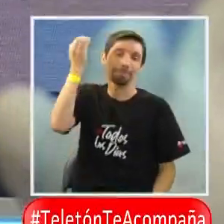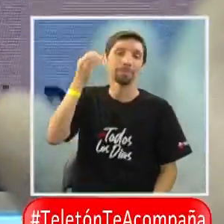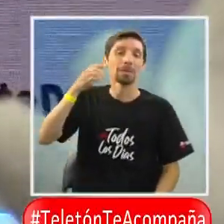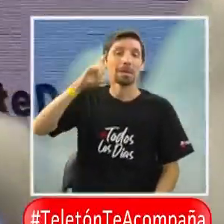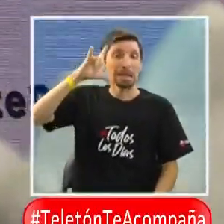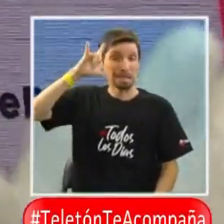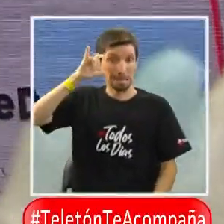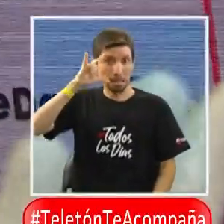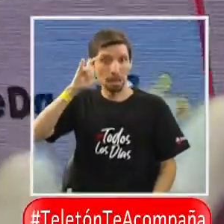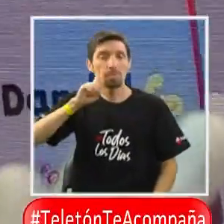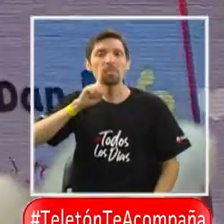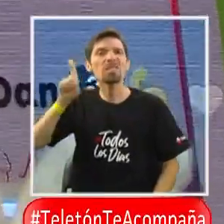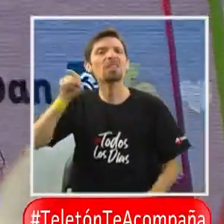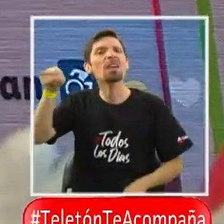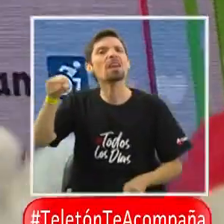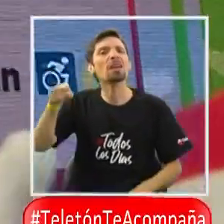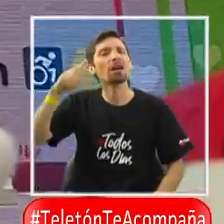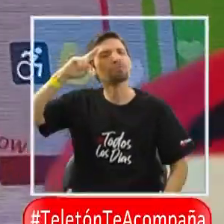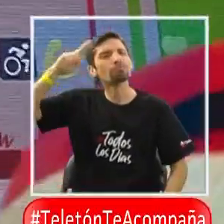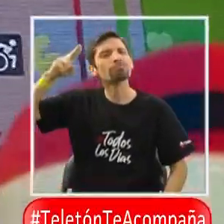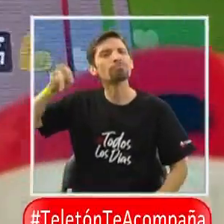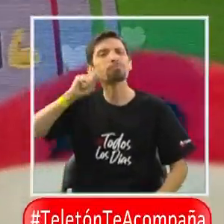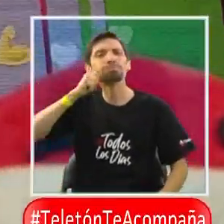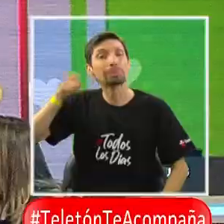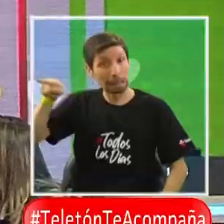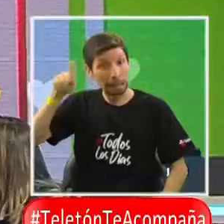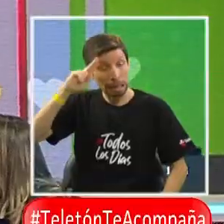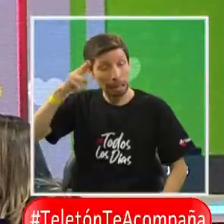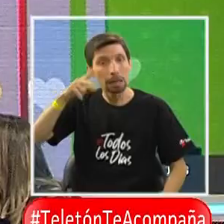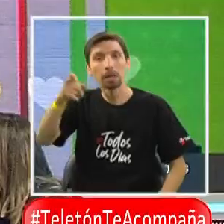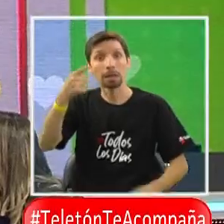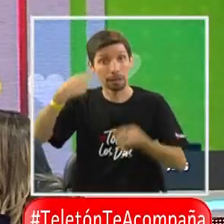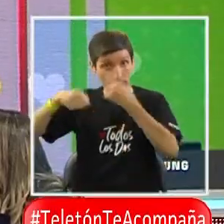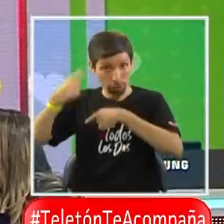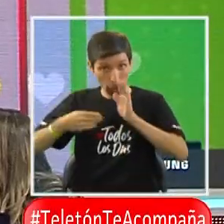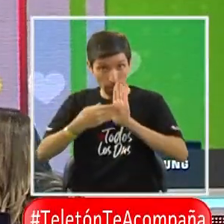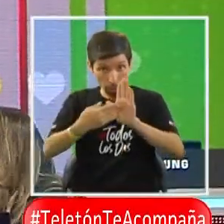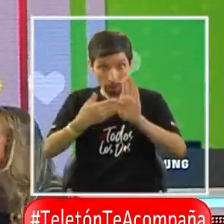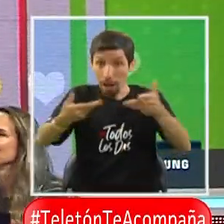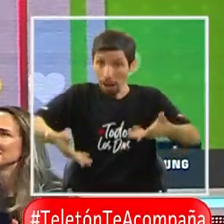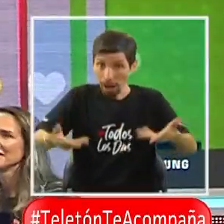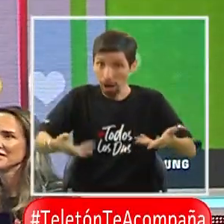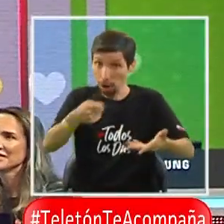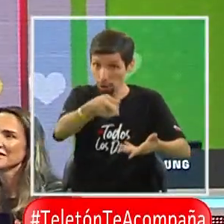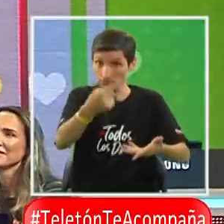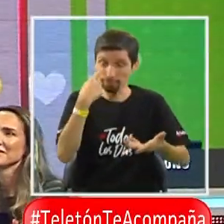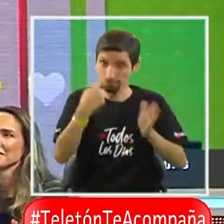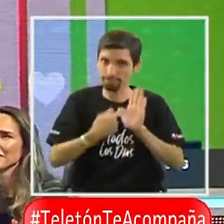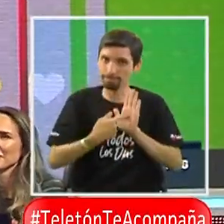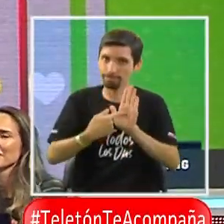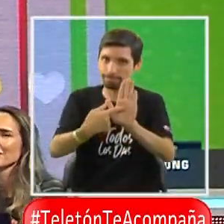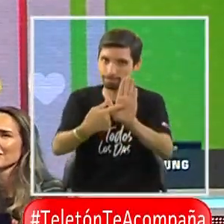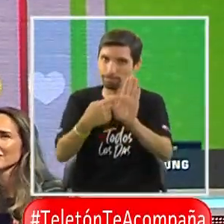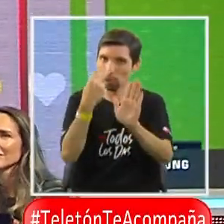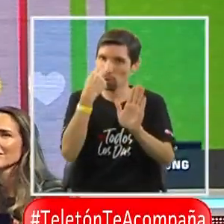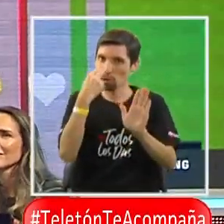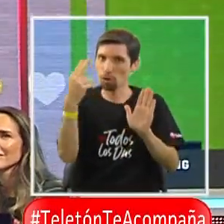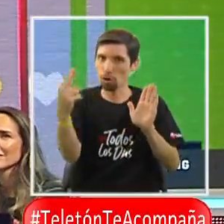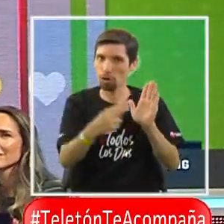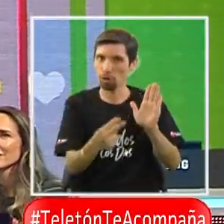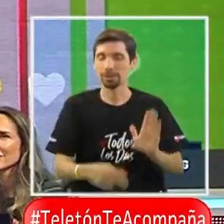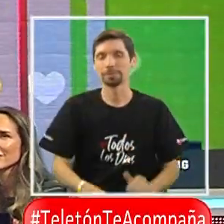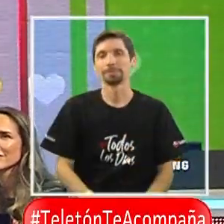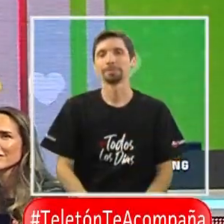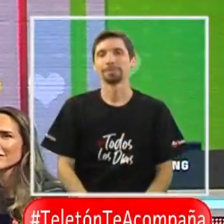Instagram. ¿Quién es el Teniente Dan? ¿Cuál es su historia? Es lo que quiero que todos, a partir de este momento, conozcamos.